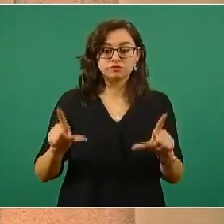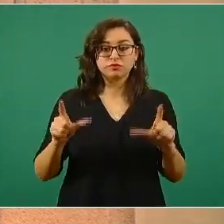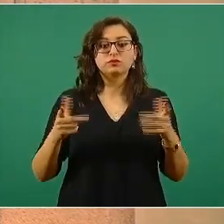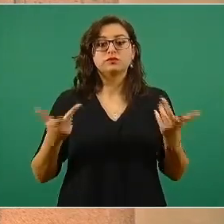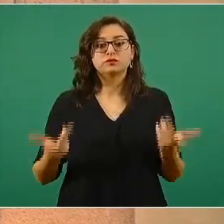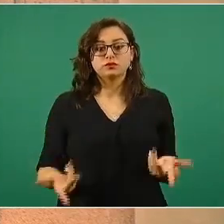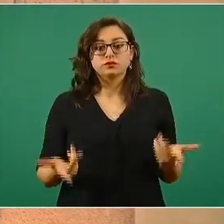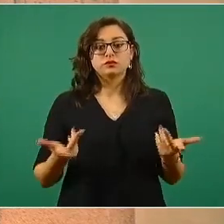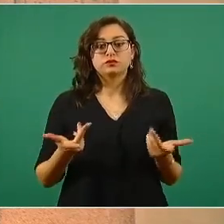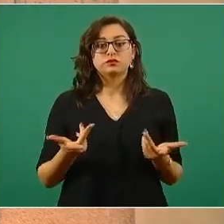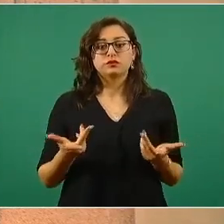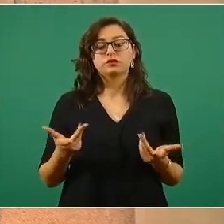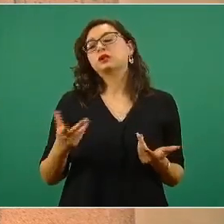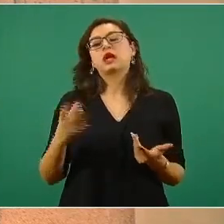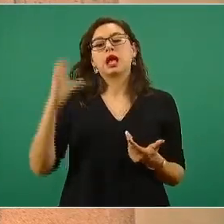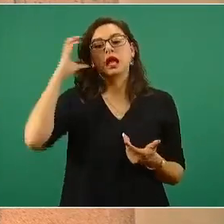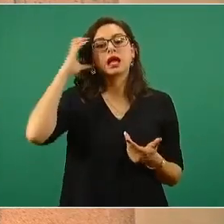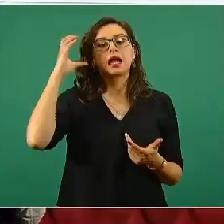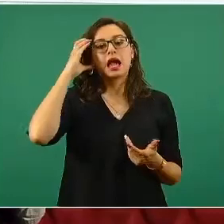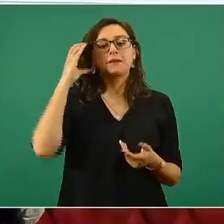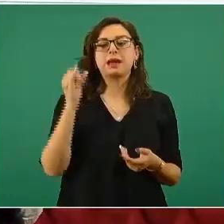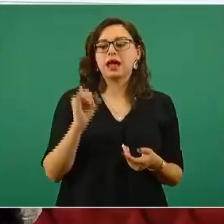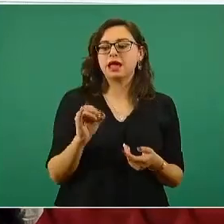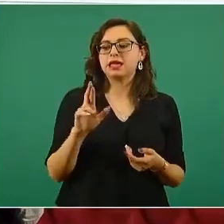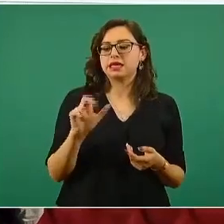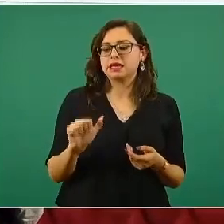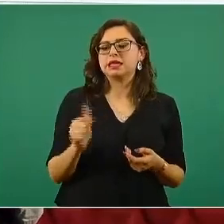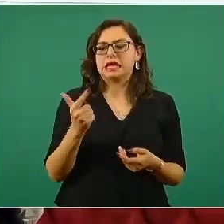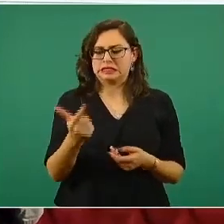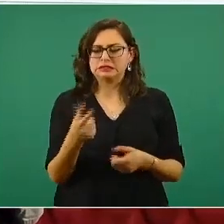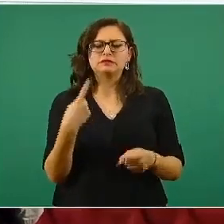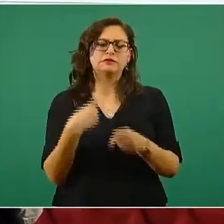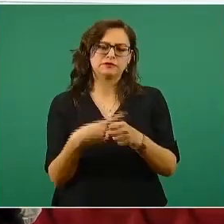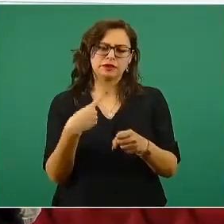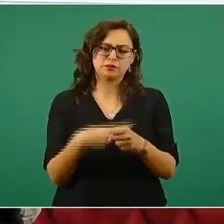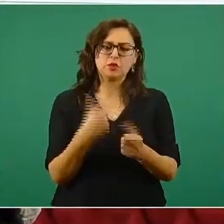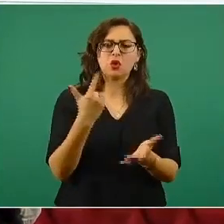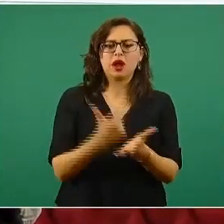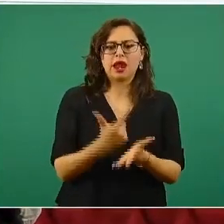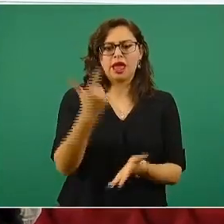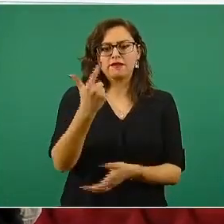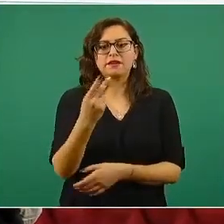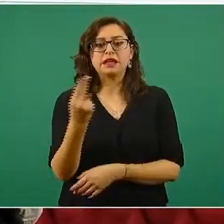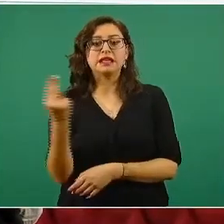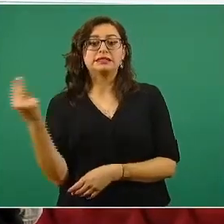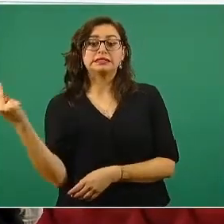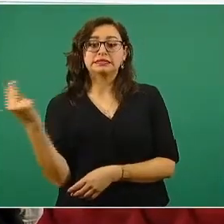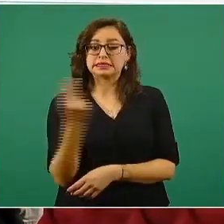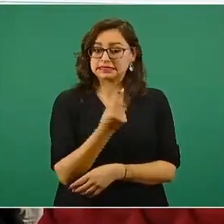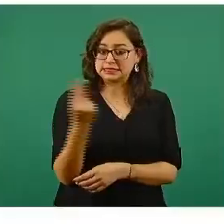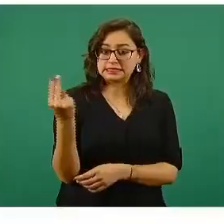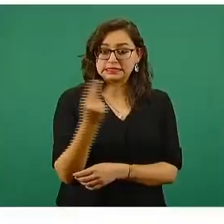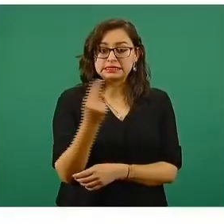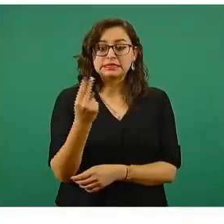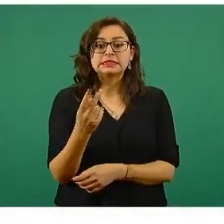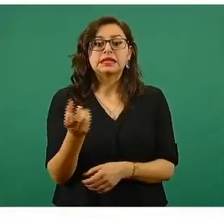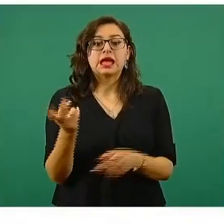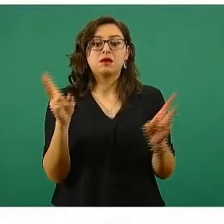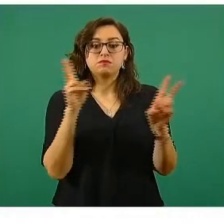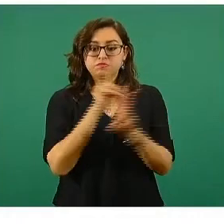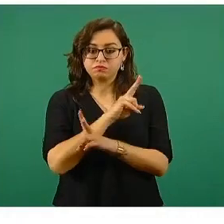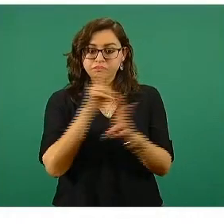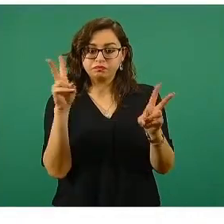ocupación hospitalaria de camas generales, son para los pacientes más graves, que requieren oxigenación temprana o ya